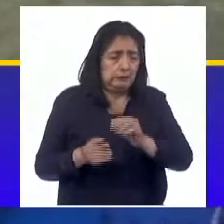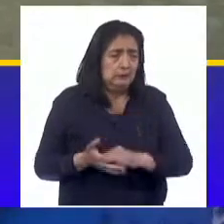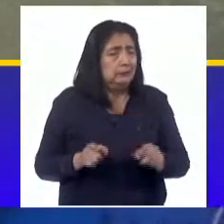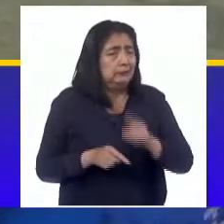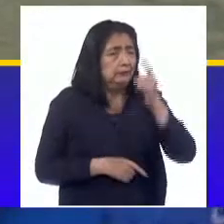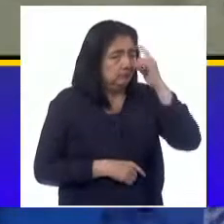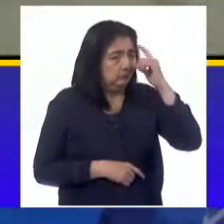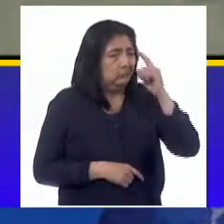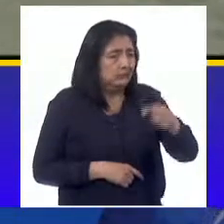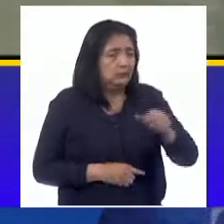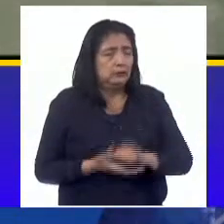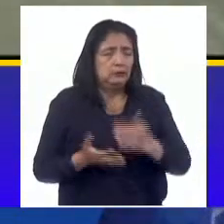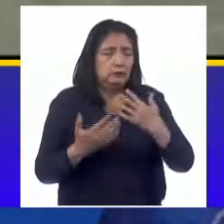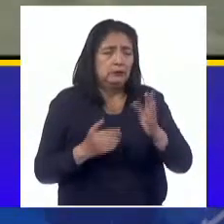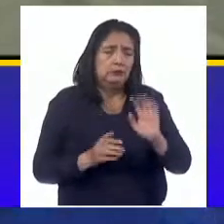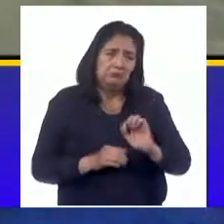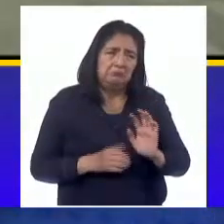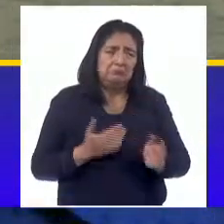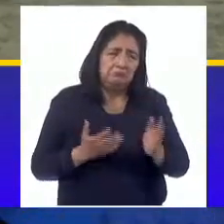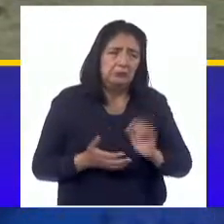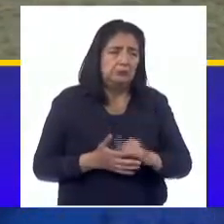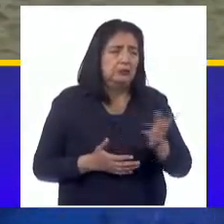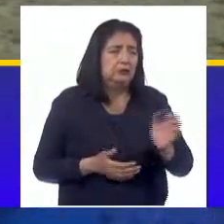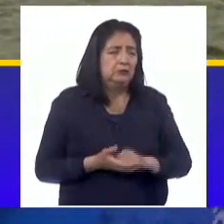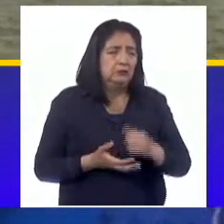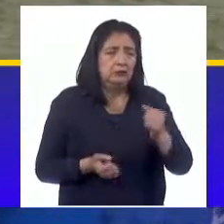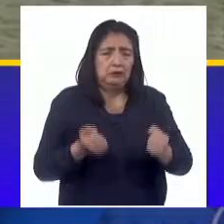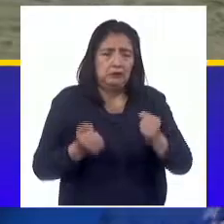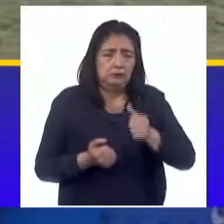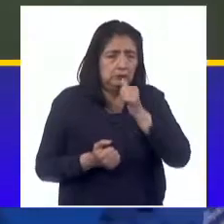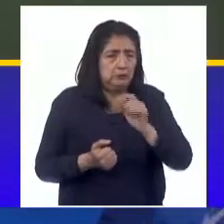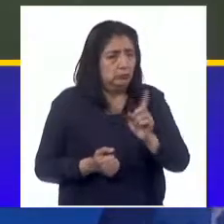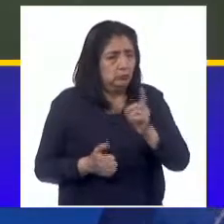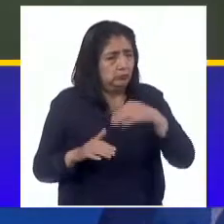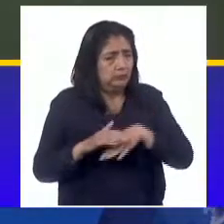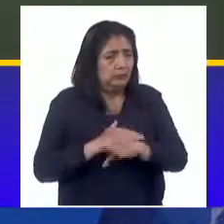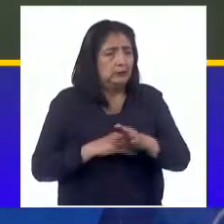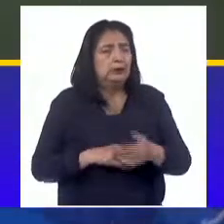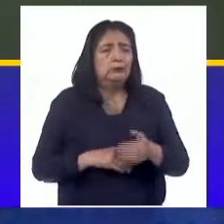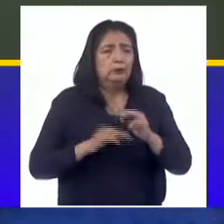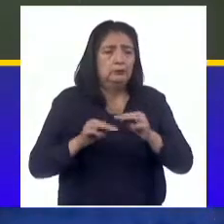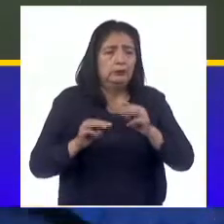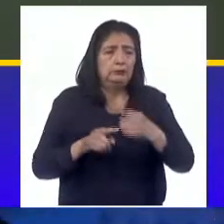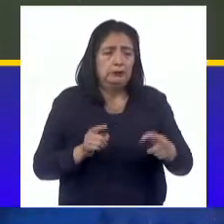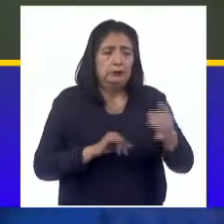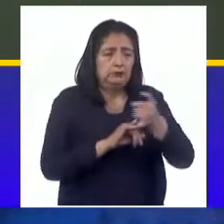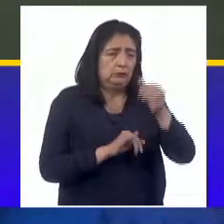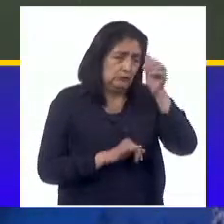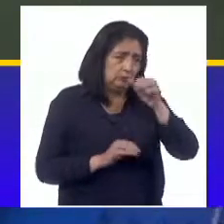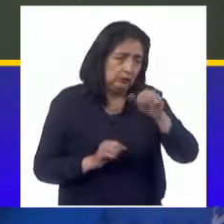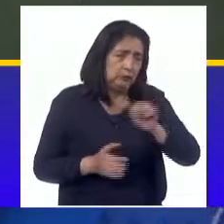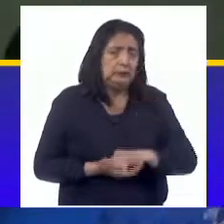se ha pensado ver este tema. Vamos a ver si se eliminan los carros particulares en circulación por la Costa Verde, pero los sábados y domingos